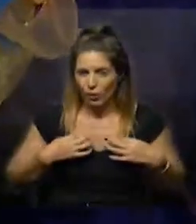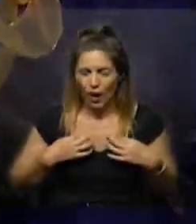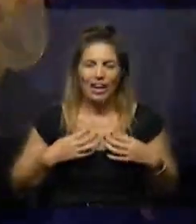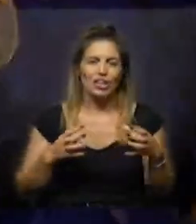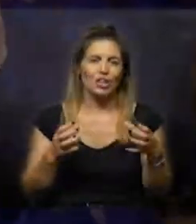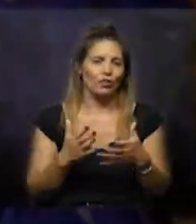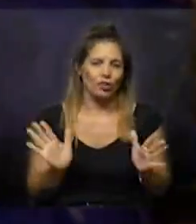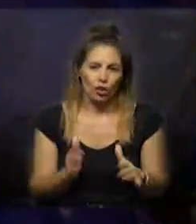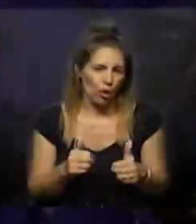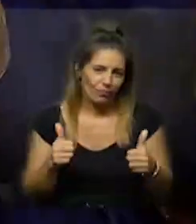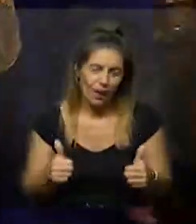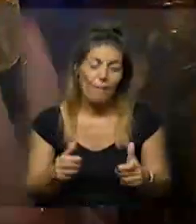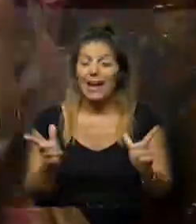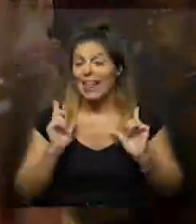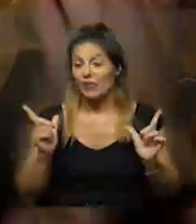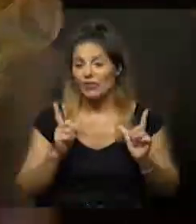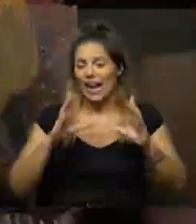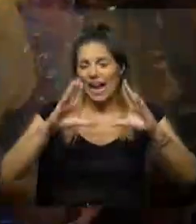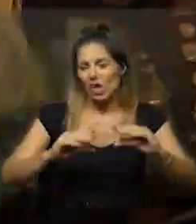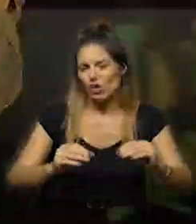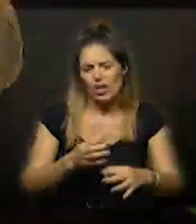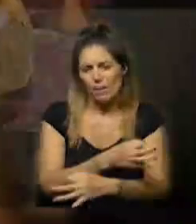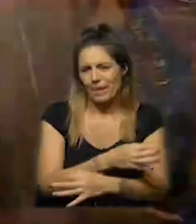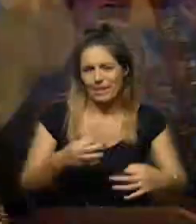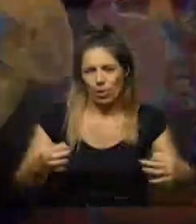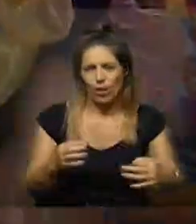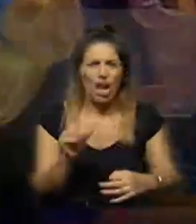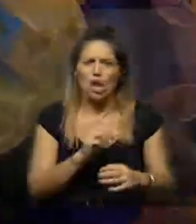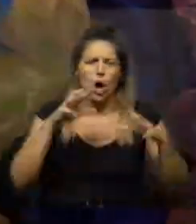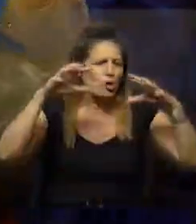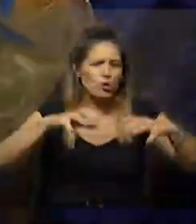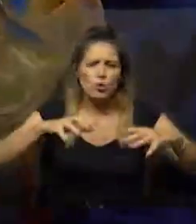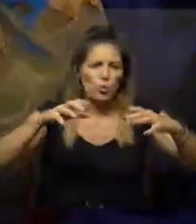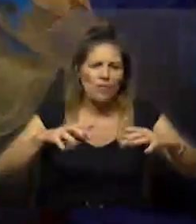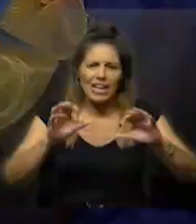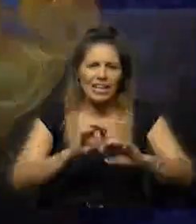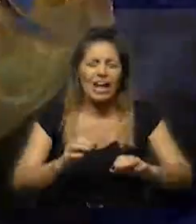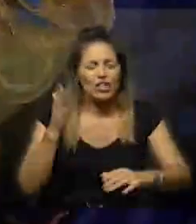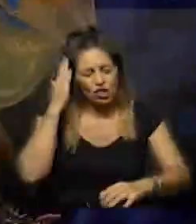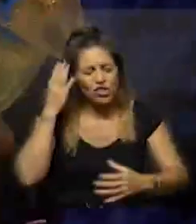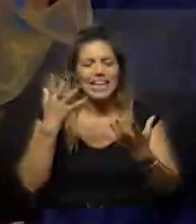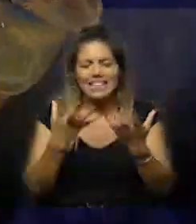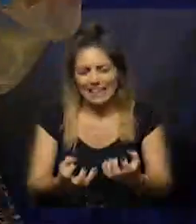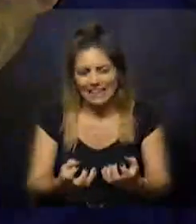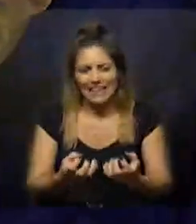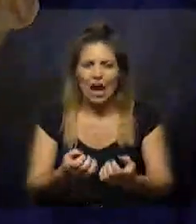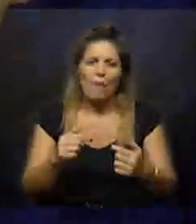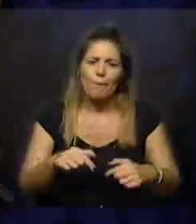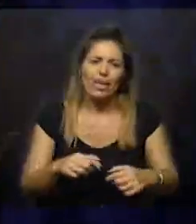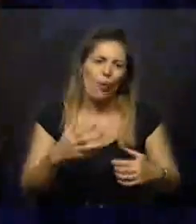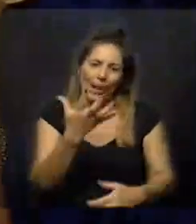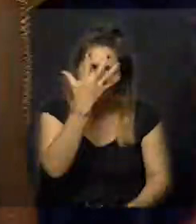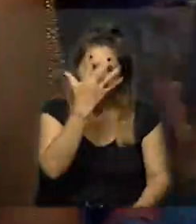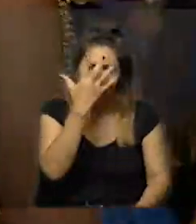equipo, así que nada, para disfrutar, la noche está espectacular, no está lloviendo, sé que hay sequías por otro lado, pero estar al